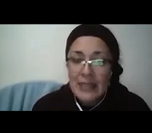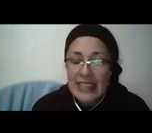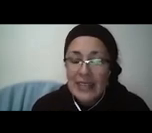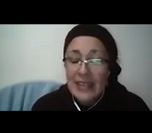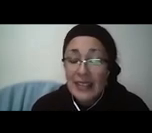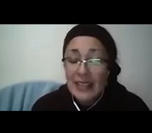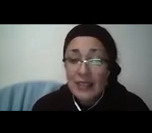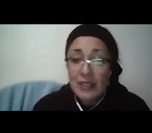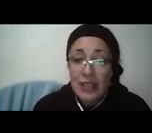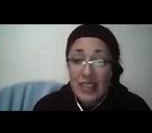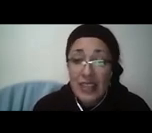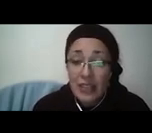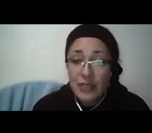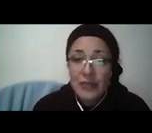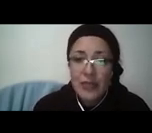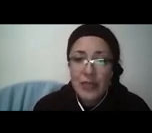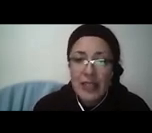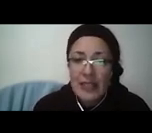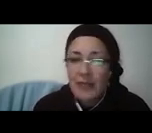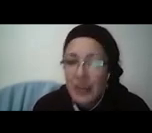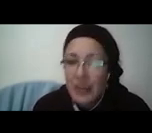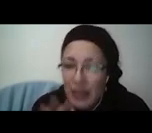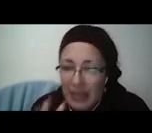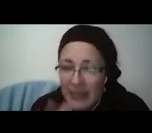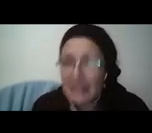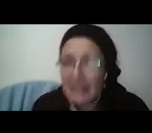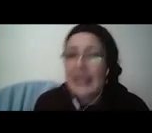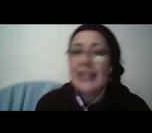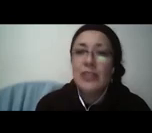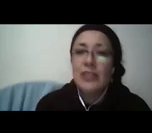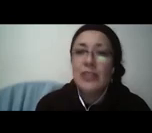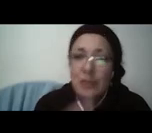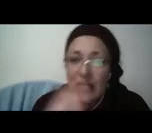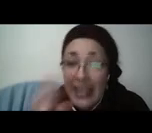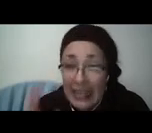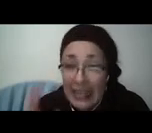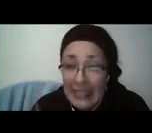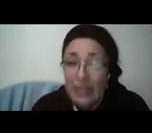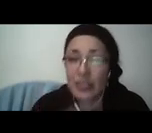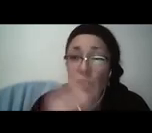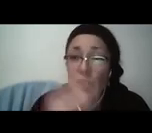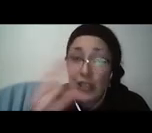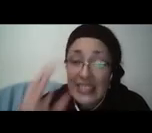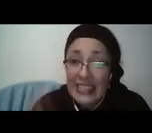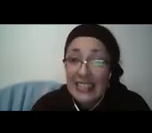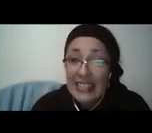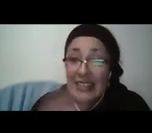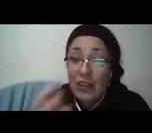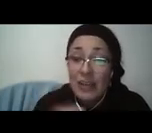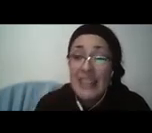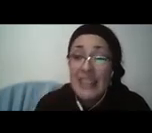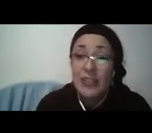También en la imagen al costado derecho, hay una imagen más cercana donde vemos las hélices, ¿no es cierto?, donde se genera el